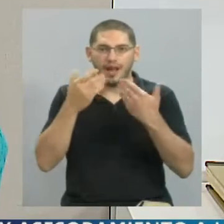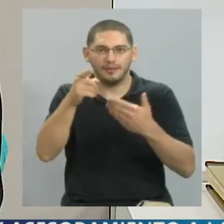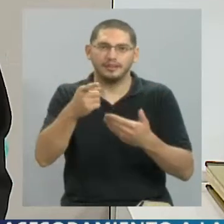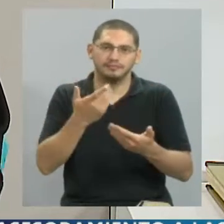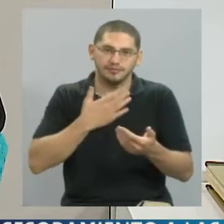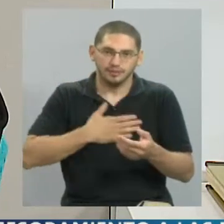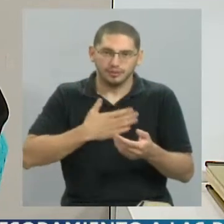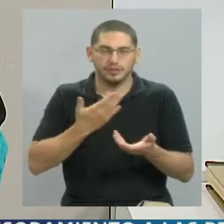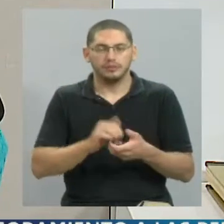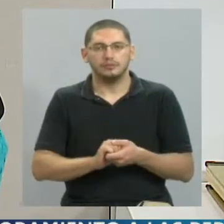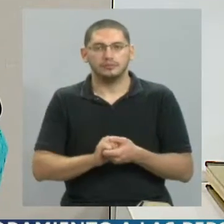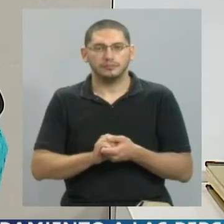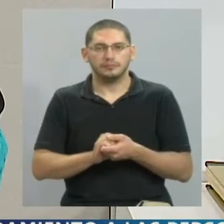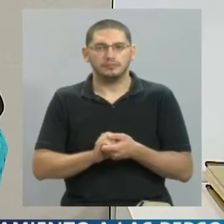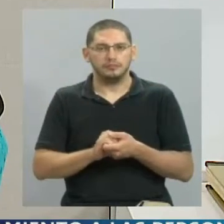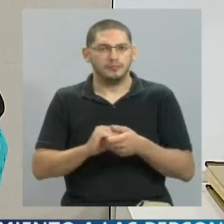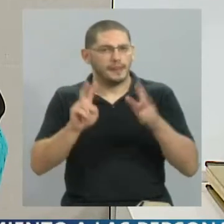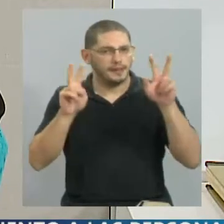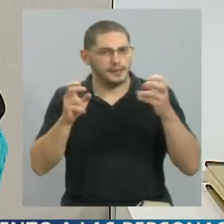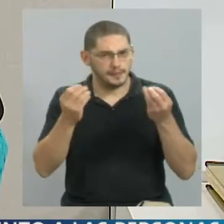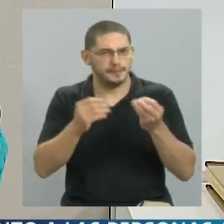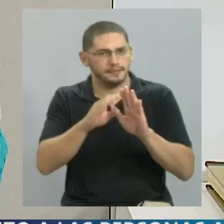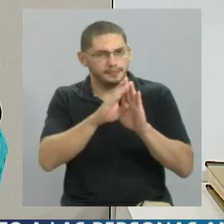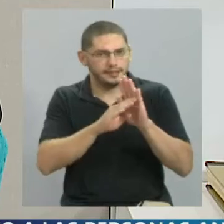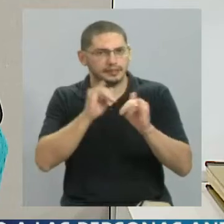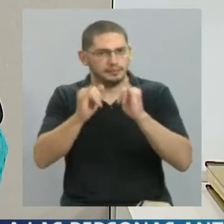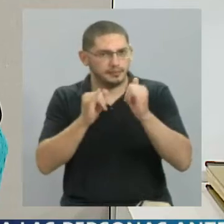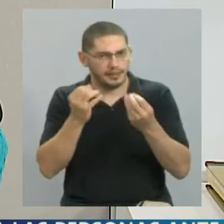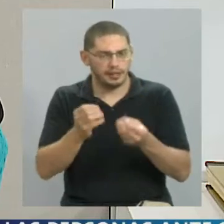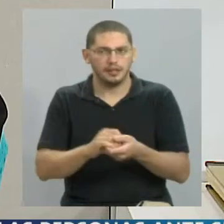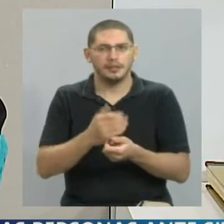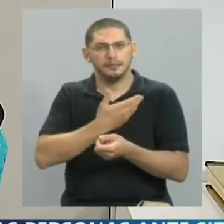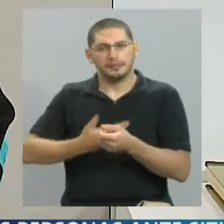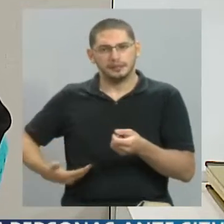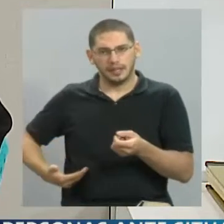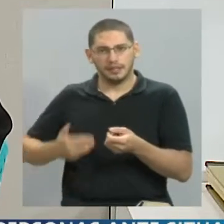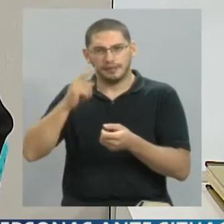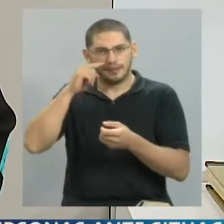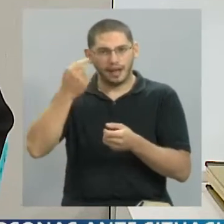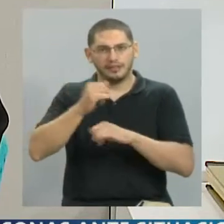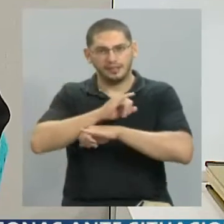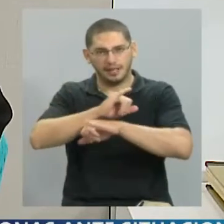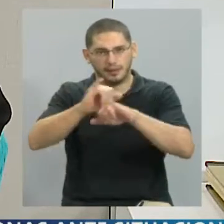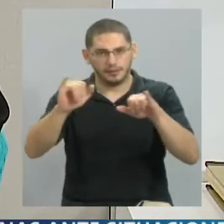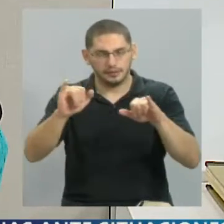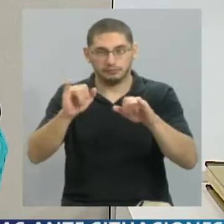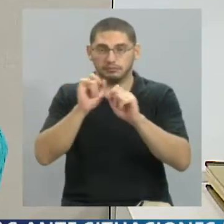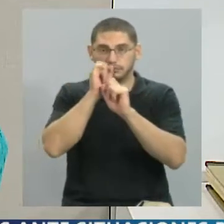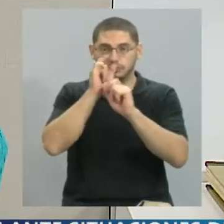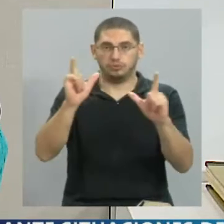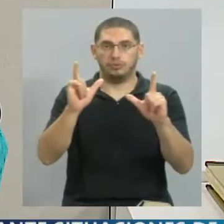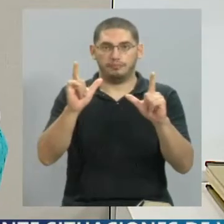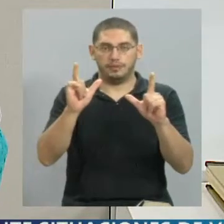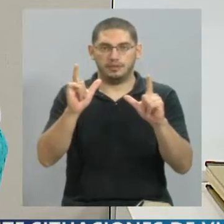Bueno, hacer una referencia de lo que fue el mensaje del presidente, porque después de que fue la gran sorpresa, además esto